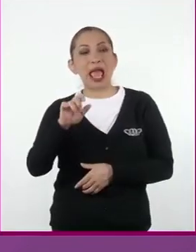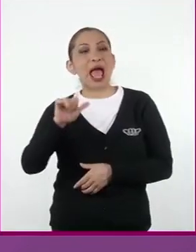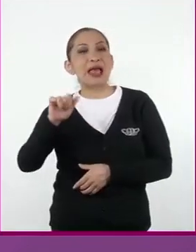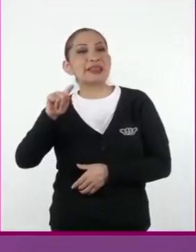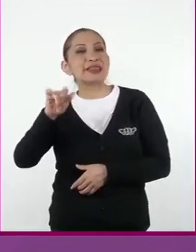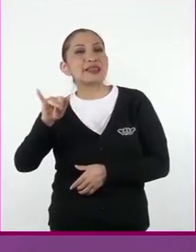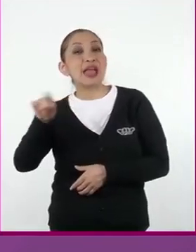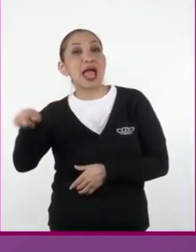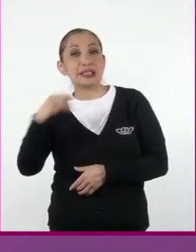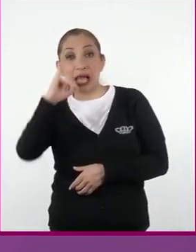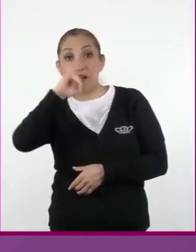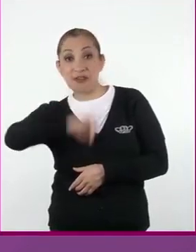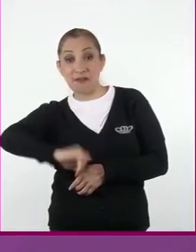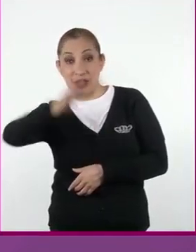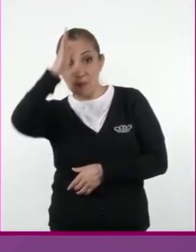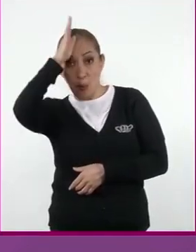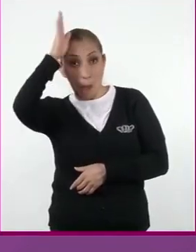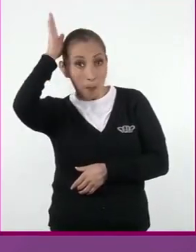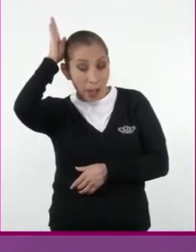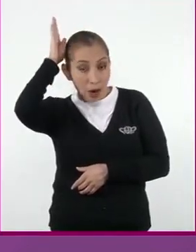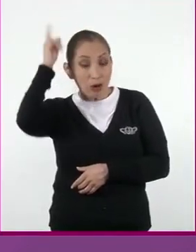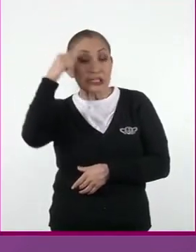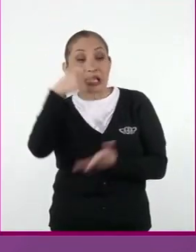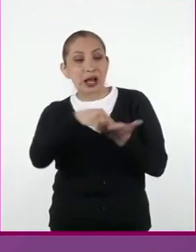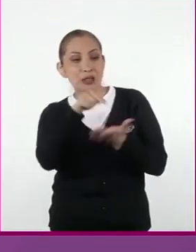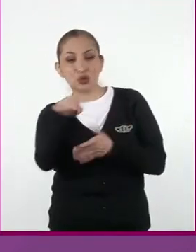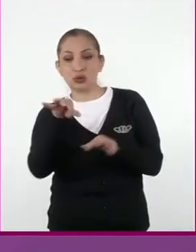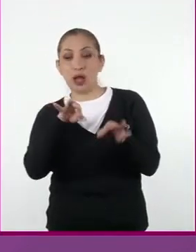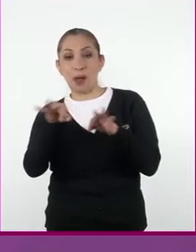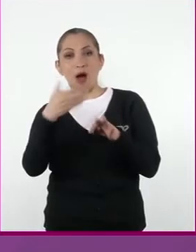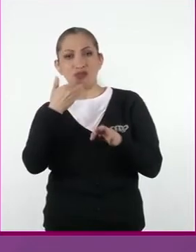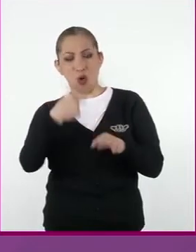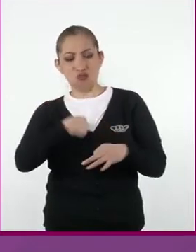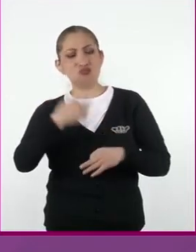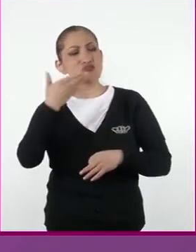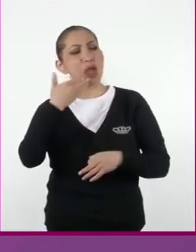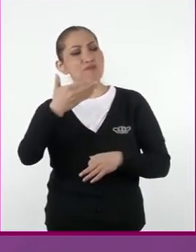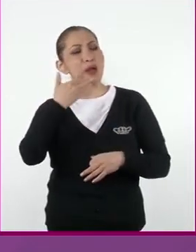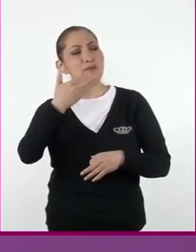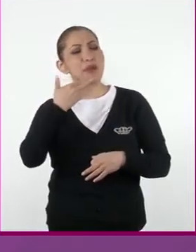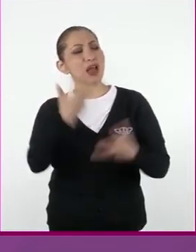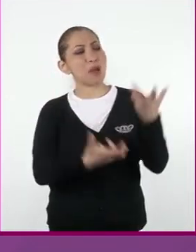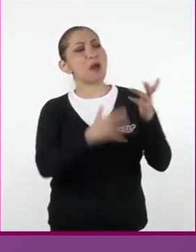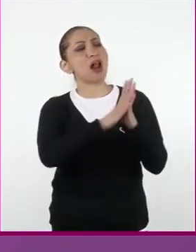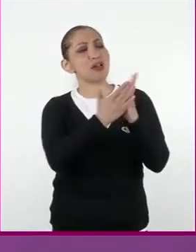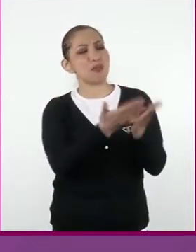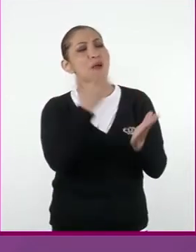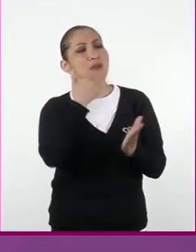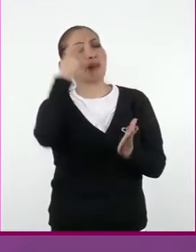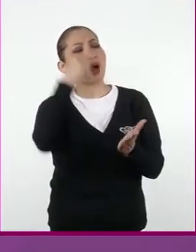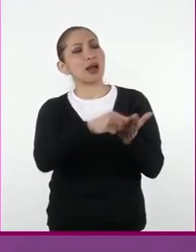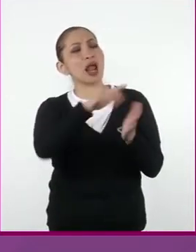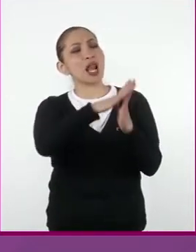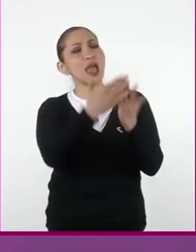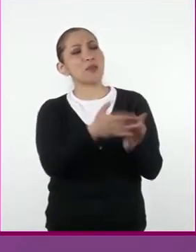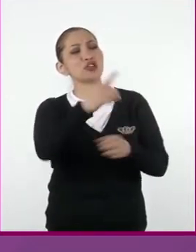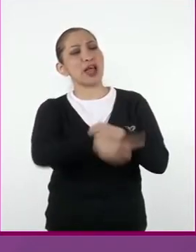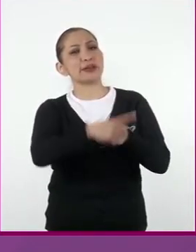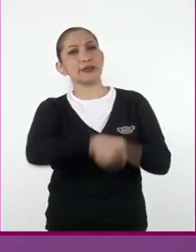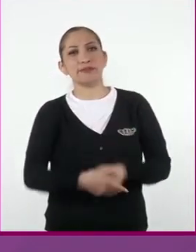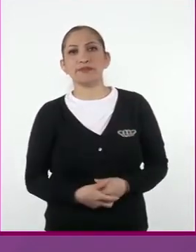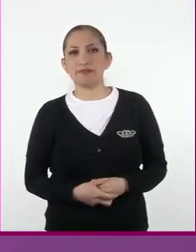Betty es el jefe de los bomberos y cree que su labor es correcta, esa de andar quemando libros porque piensa que los libros son